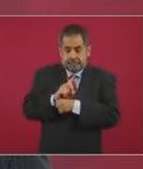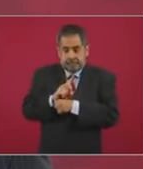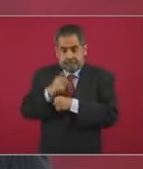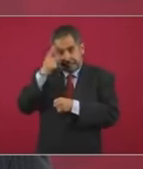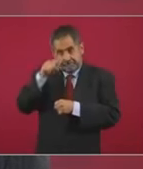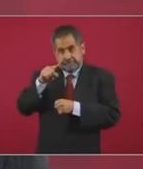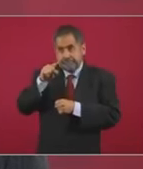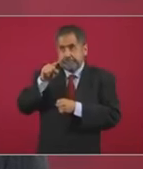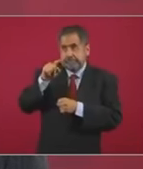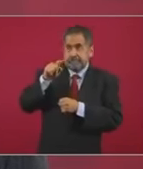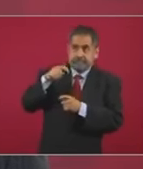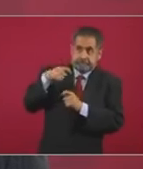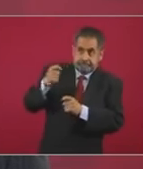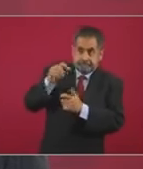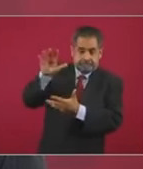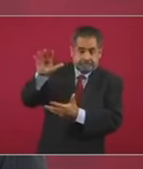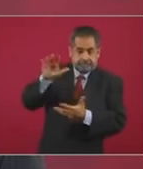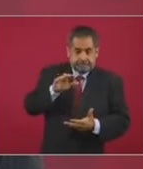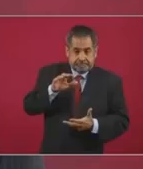días para